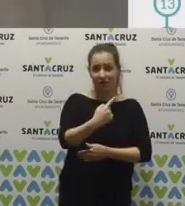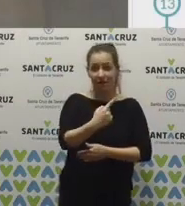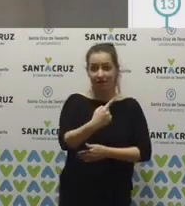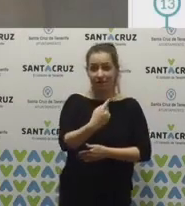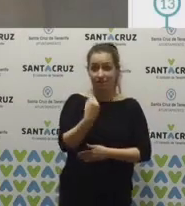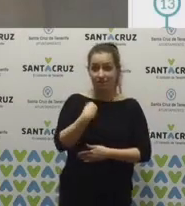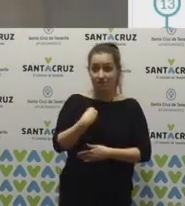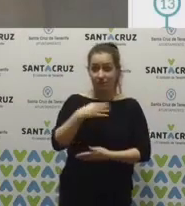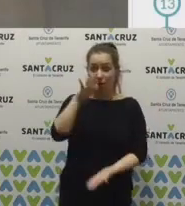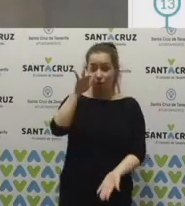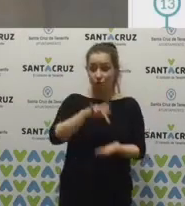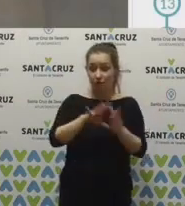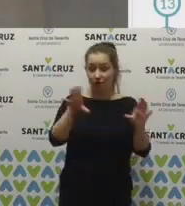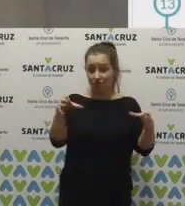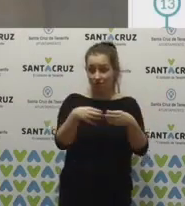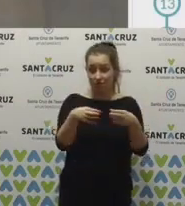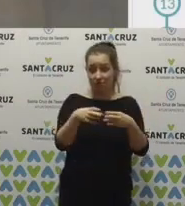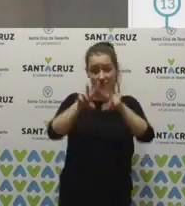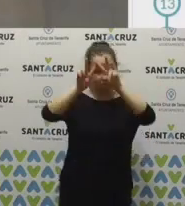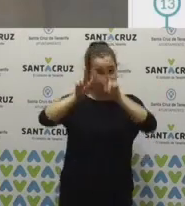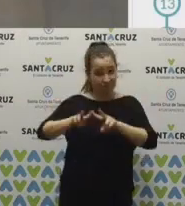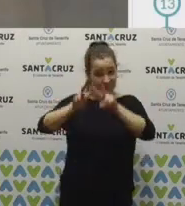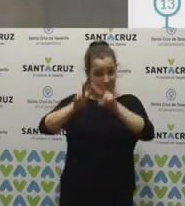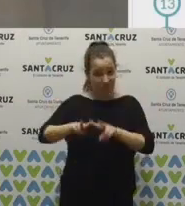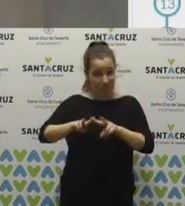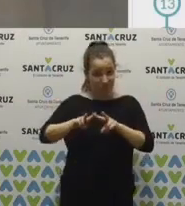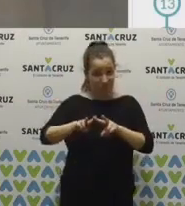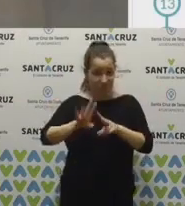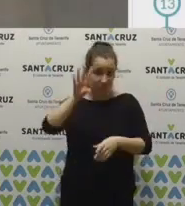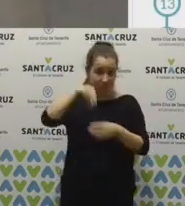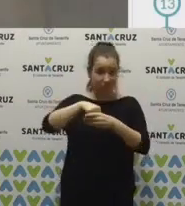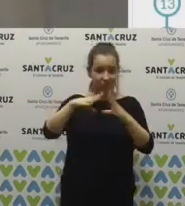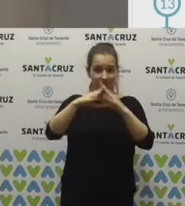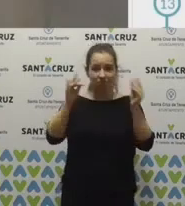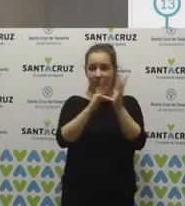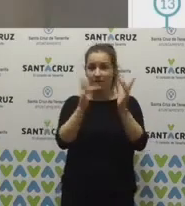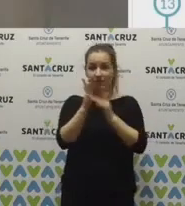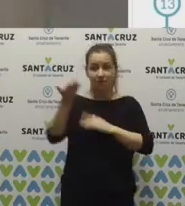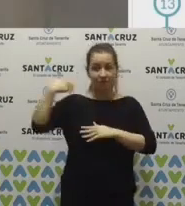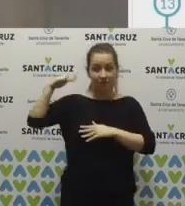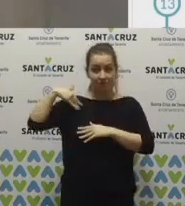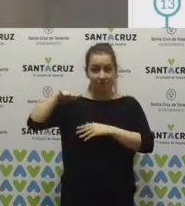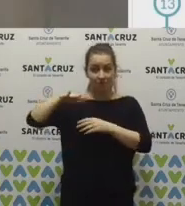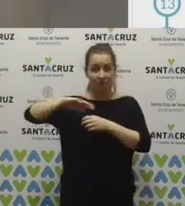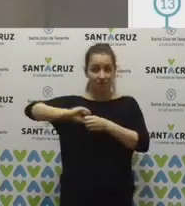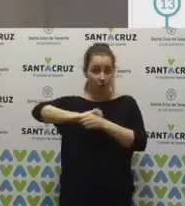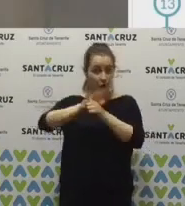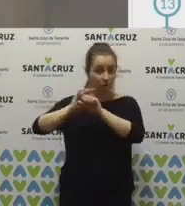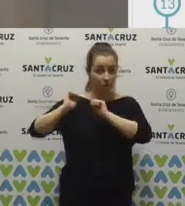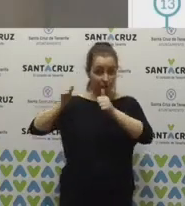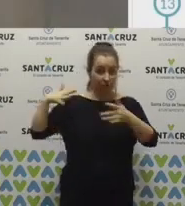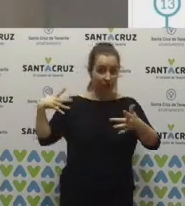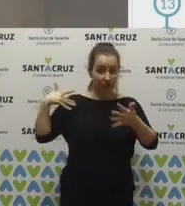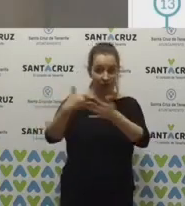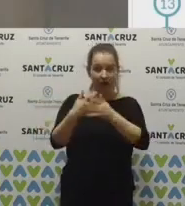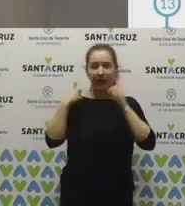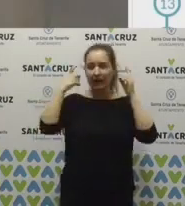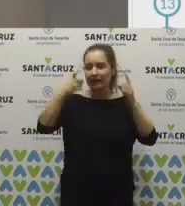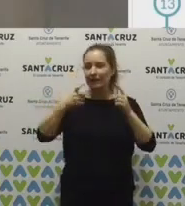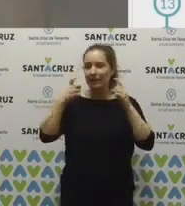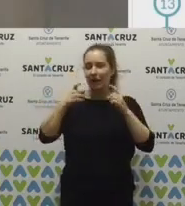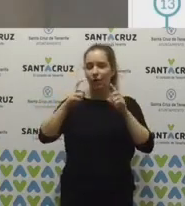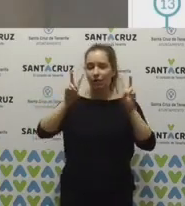investigadores en la universidad de la laguna que es personales temas del hobbit ha intentado elaborar el trabajo de el